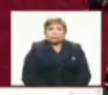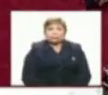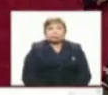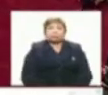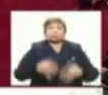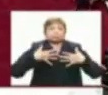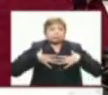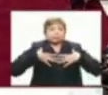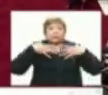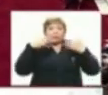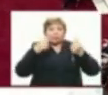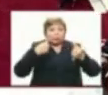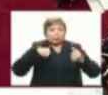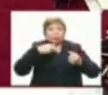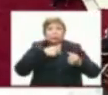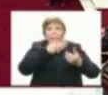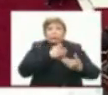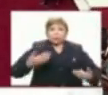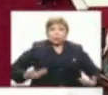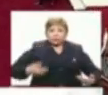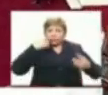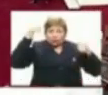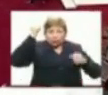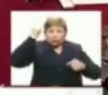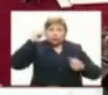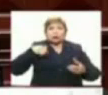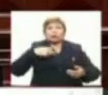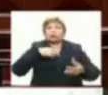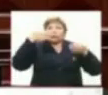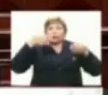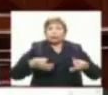La salud en nuestro gobierno será